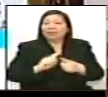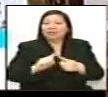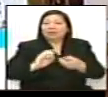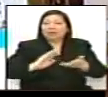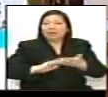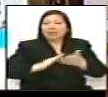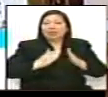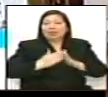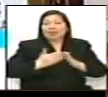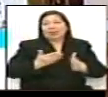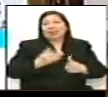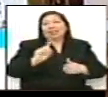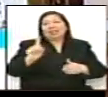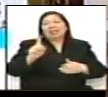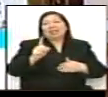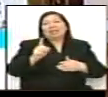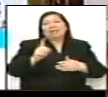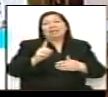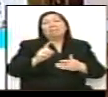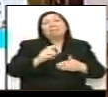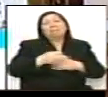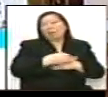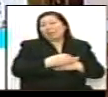comunidades indígenas. En el tema